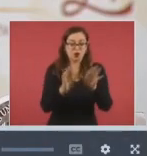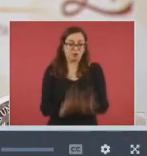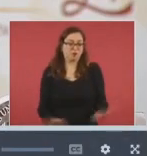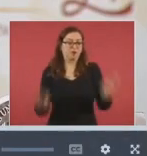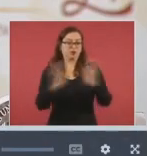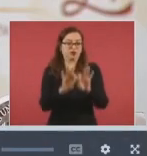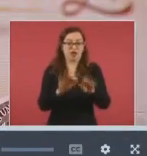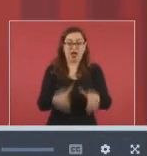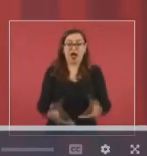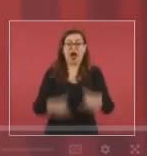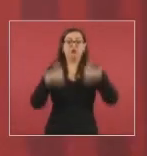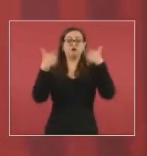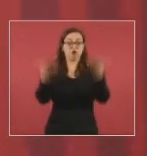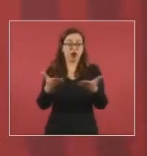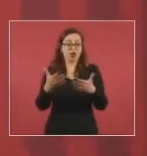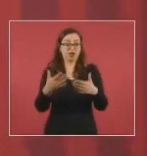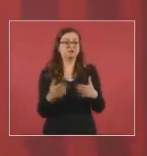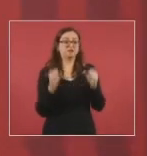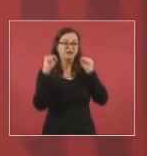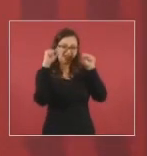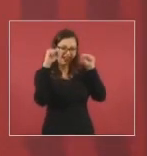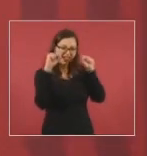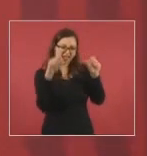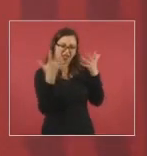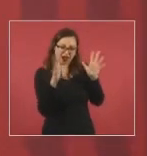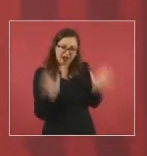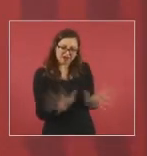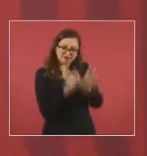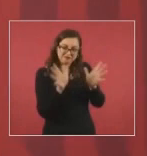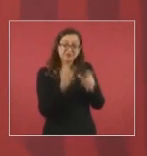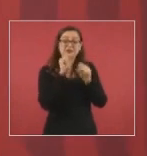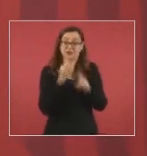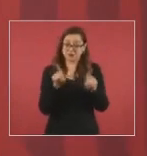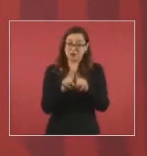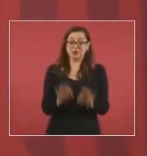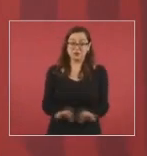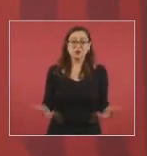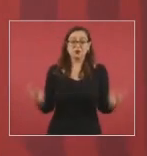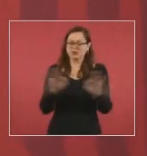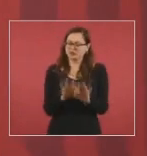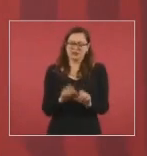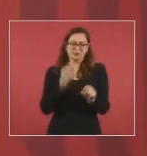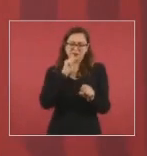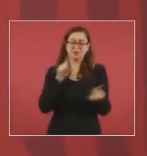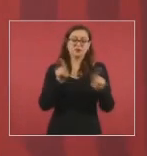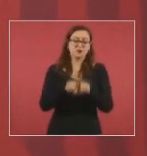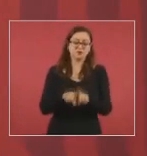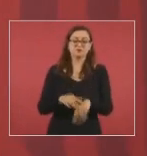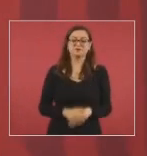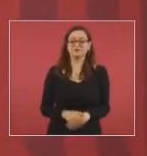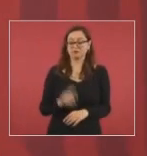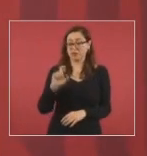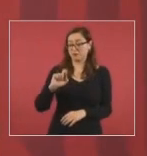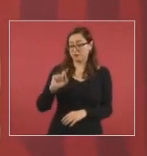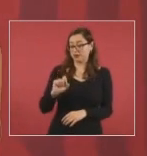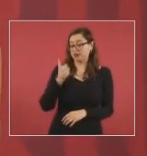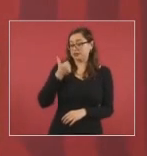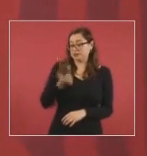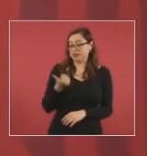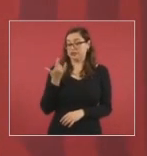de la 4T. Primero fue diputada federal, vicecoordinadora de la fracción de Morena.